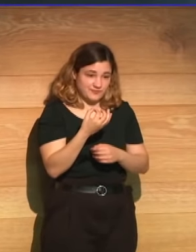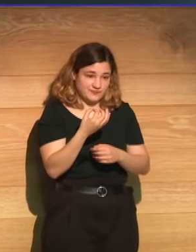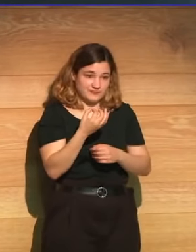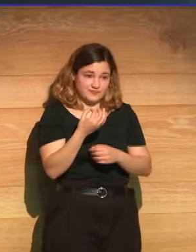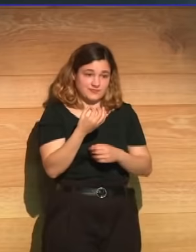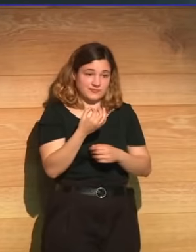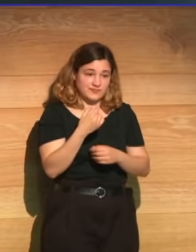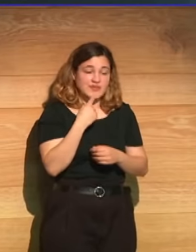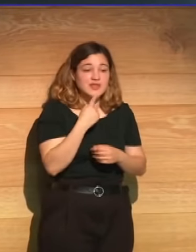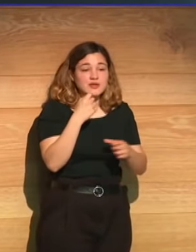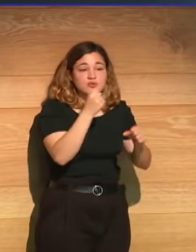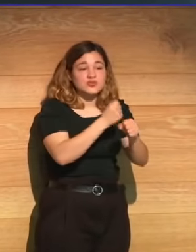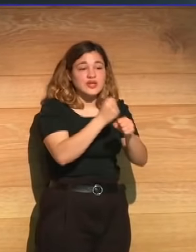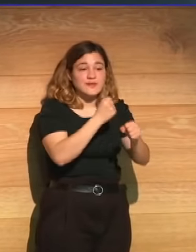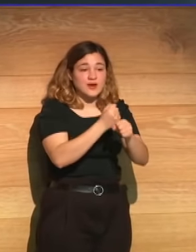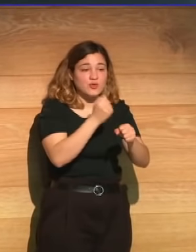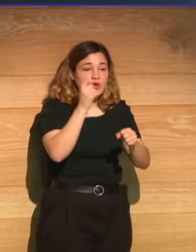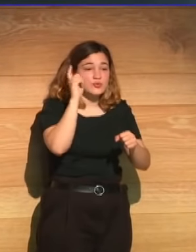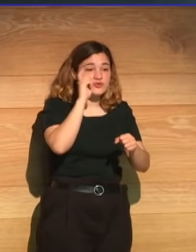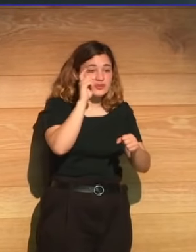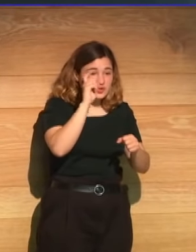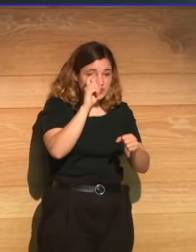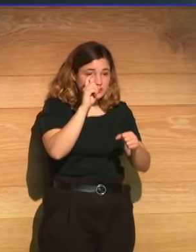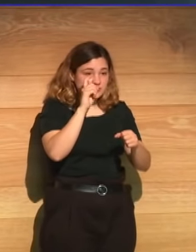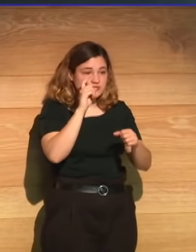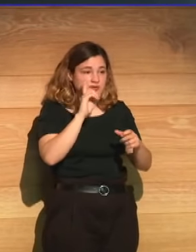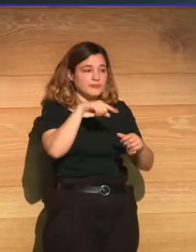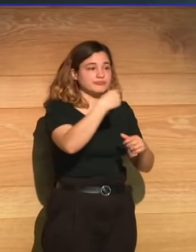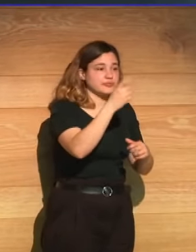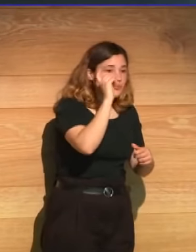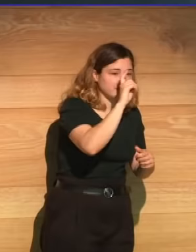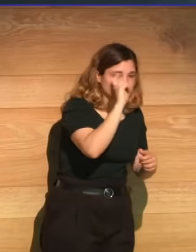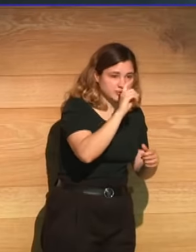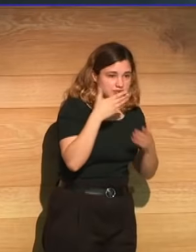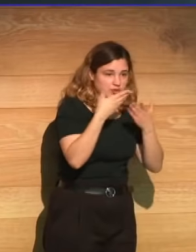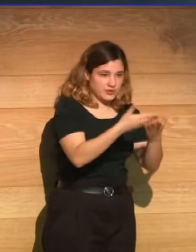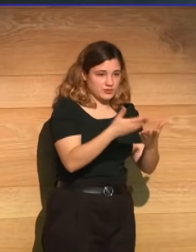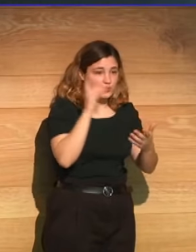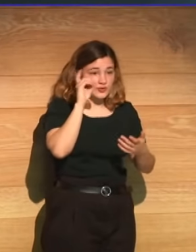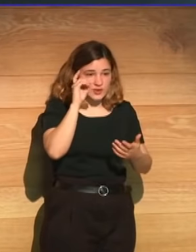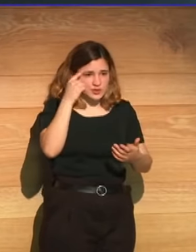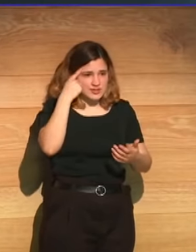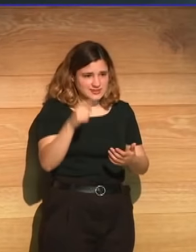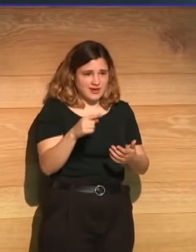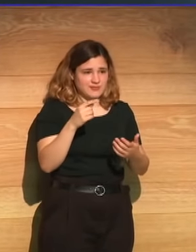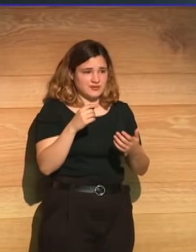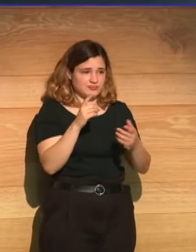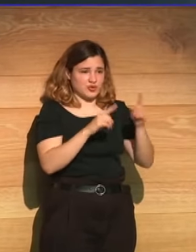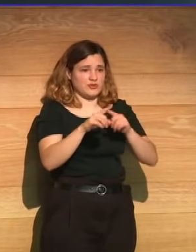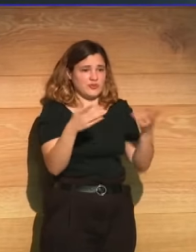era un trabajo de profesores para profesores. Son los propios profesores que conocen los retos mejor que nadie los